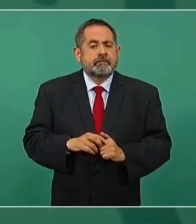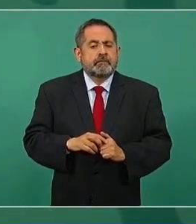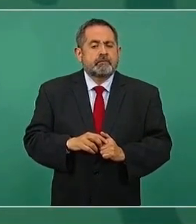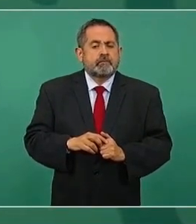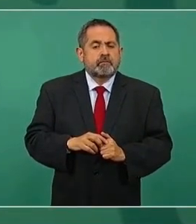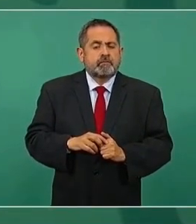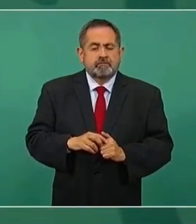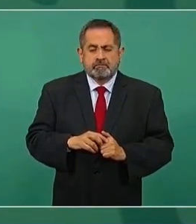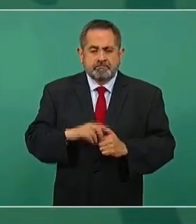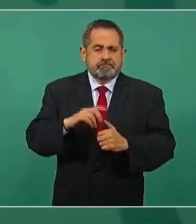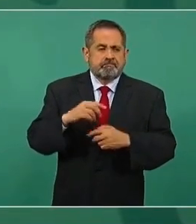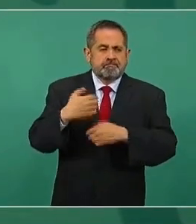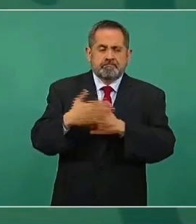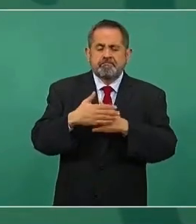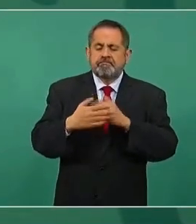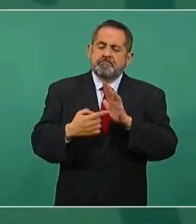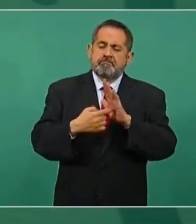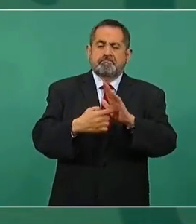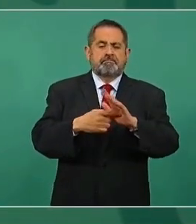el plan